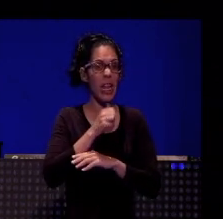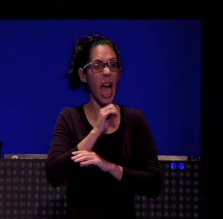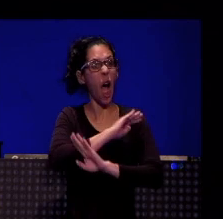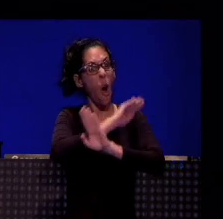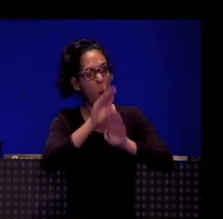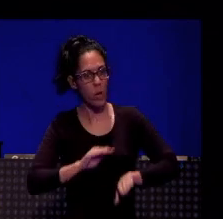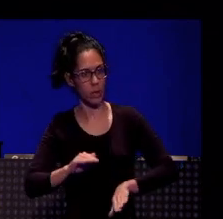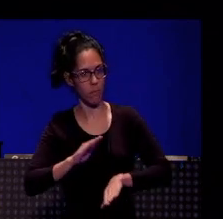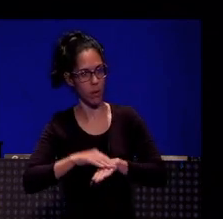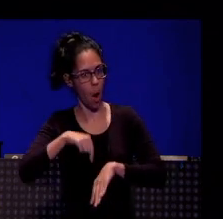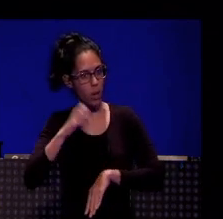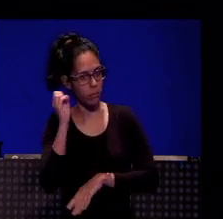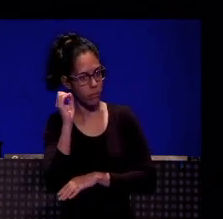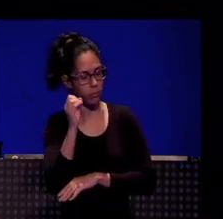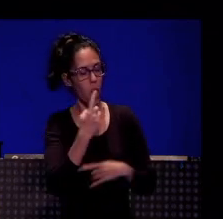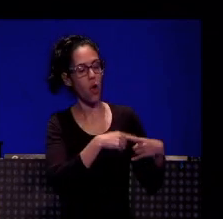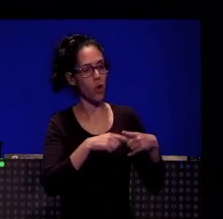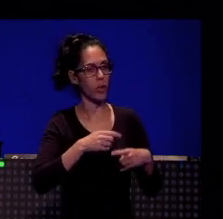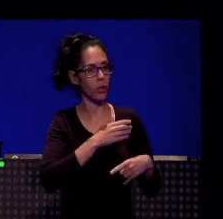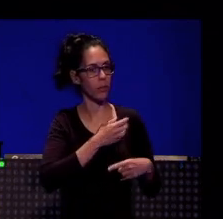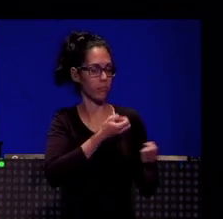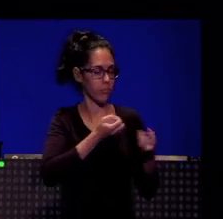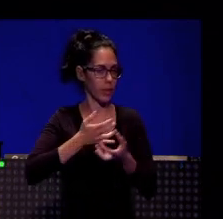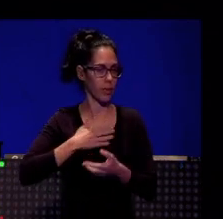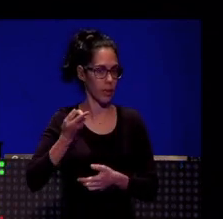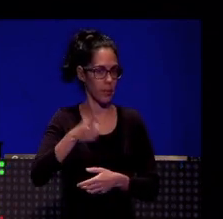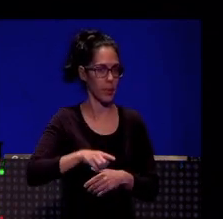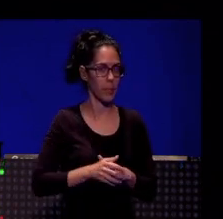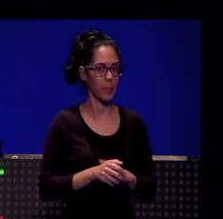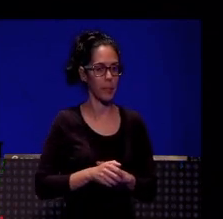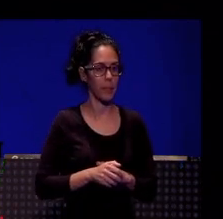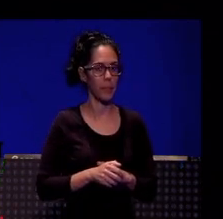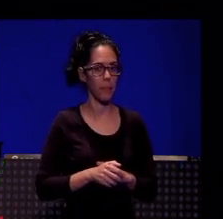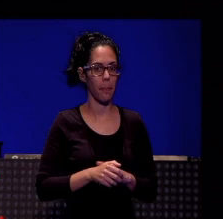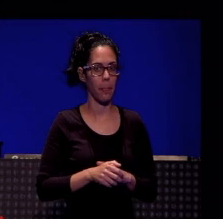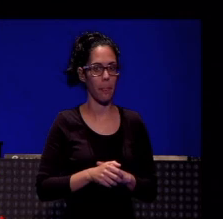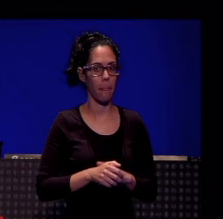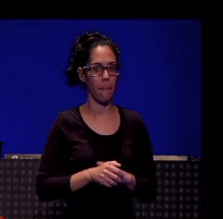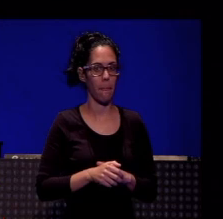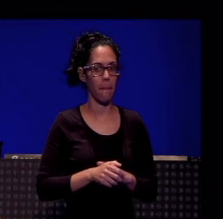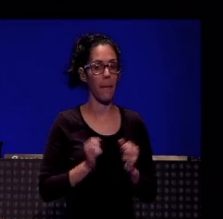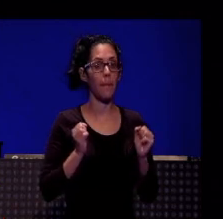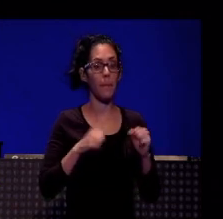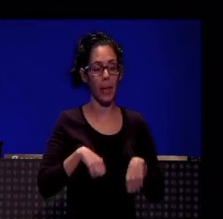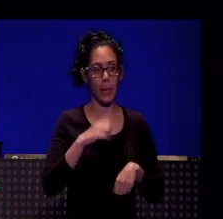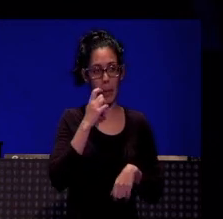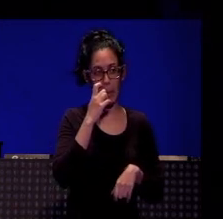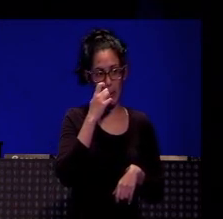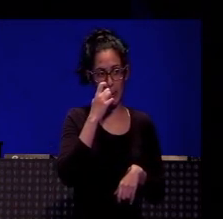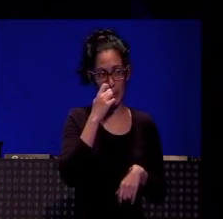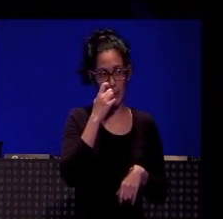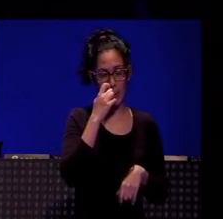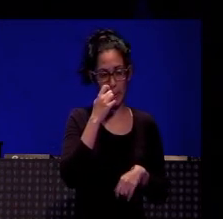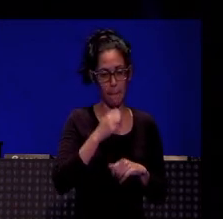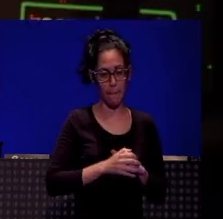venga cosas que quiero comentar también 1 vale muy importante